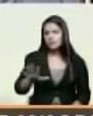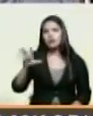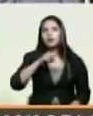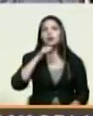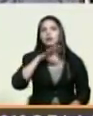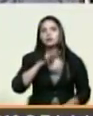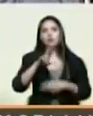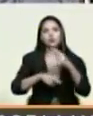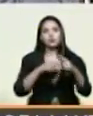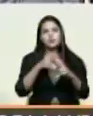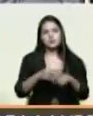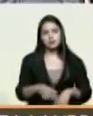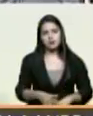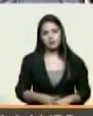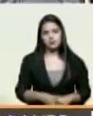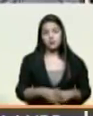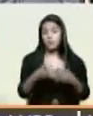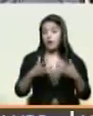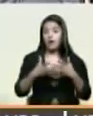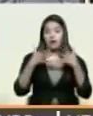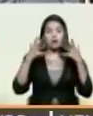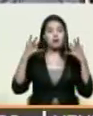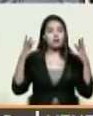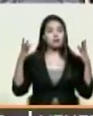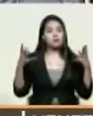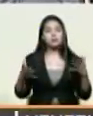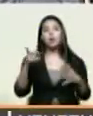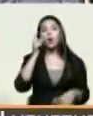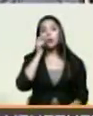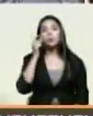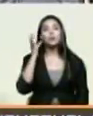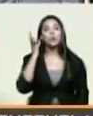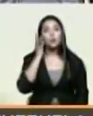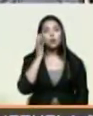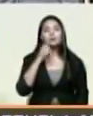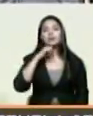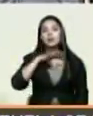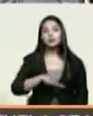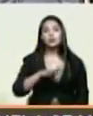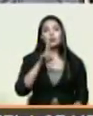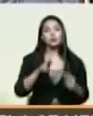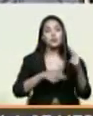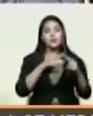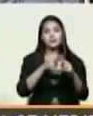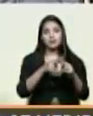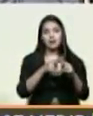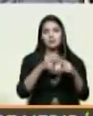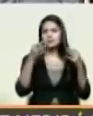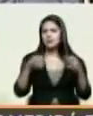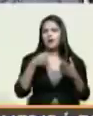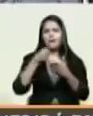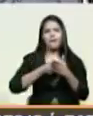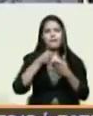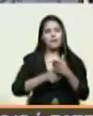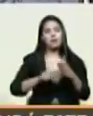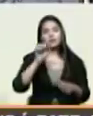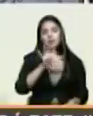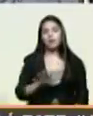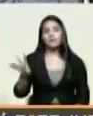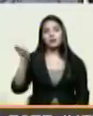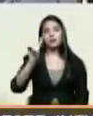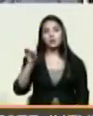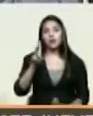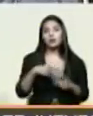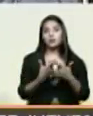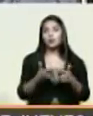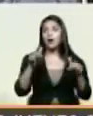historia universal. Los más grandes hombres y mujeres de la historia universal salieron de Venezuela. Así